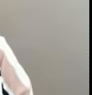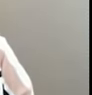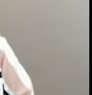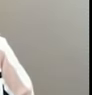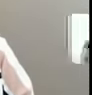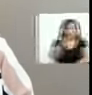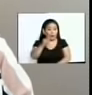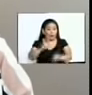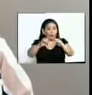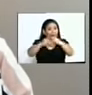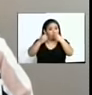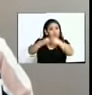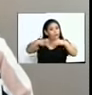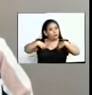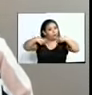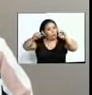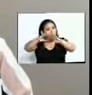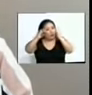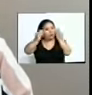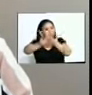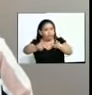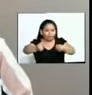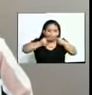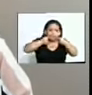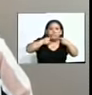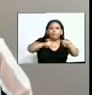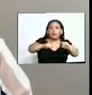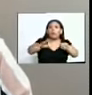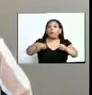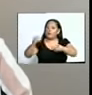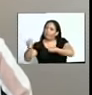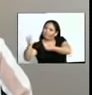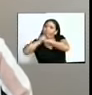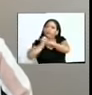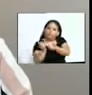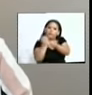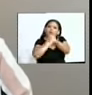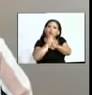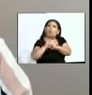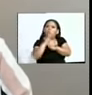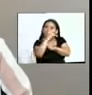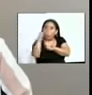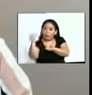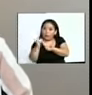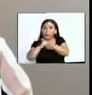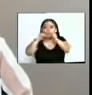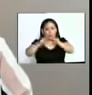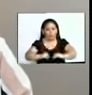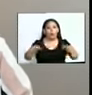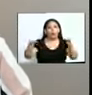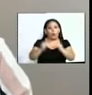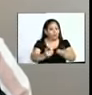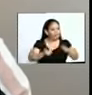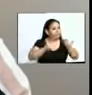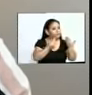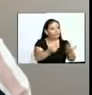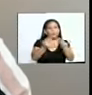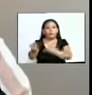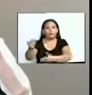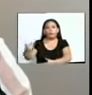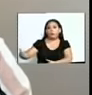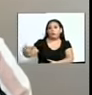La Organización Mundial de la Salud anunció una coalición para la distribución equitativa de una vacuna segura contra